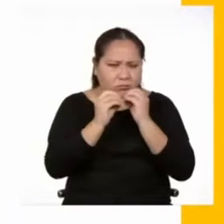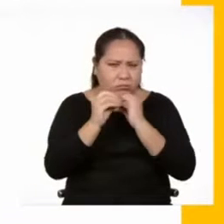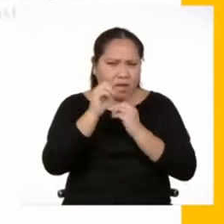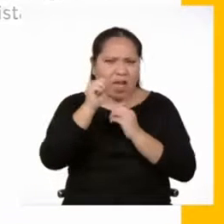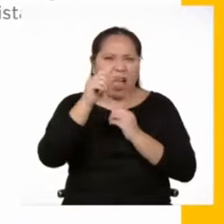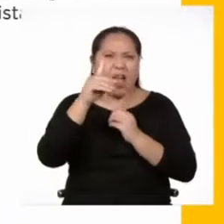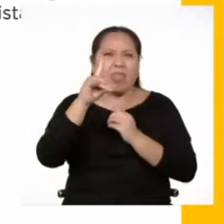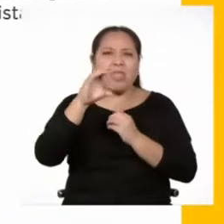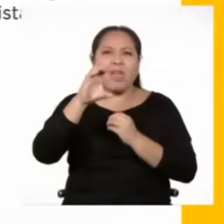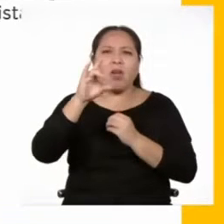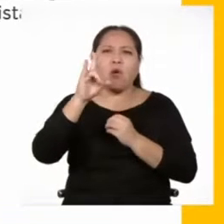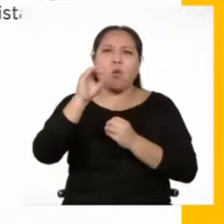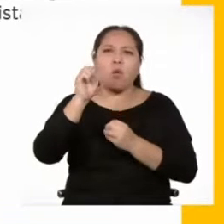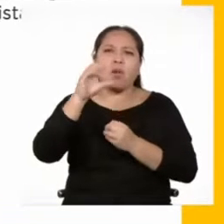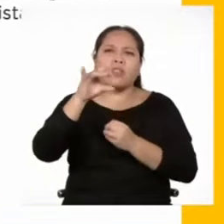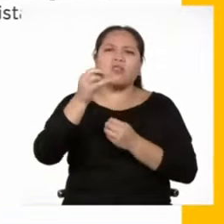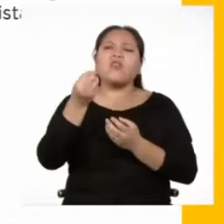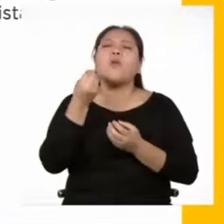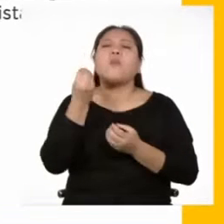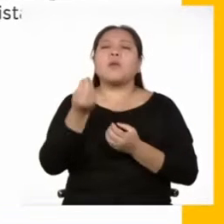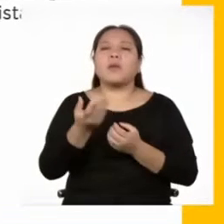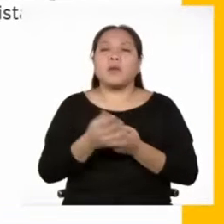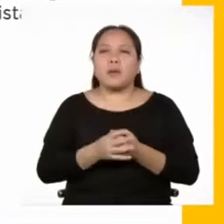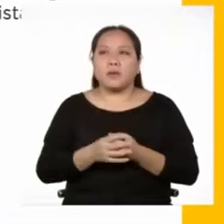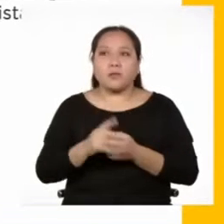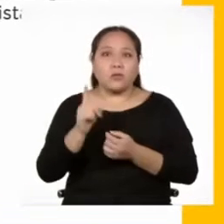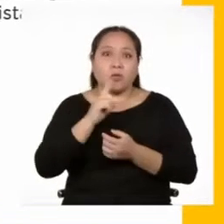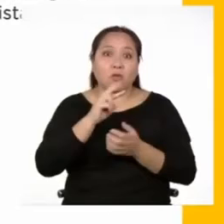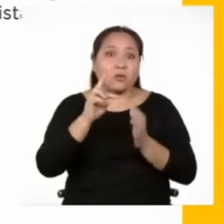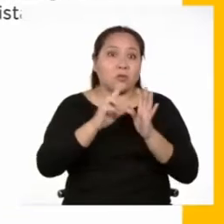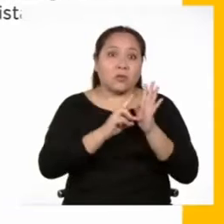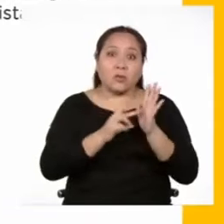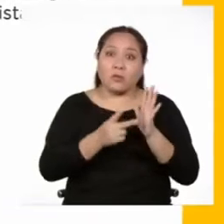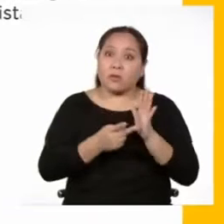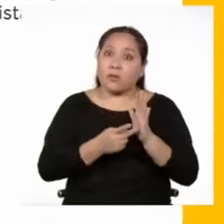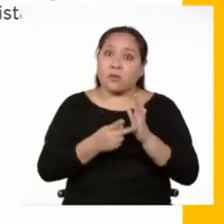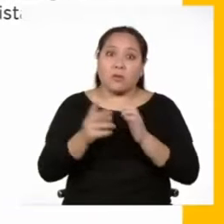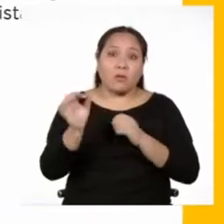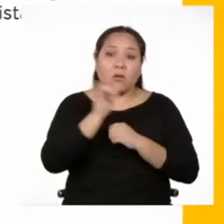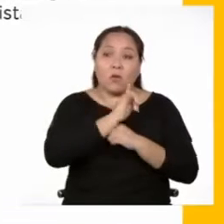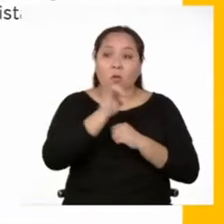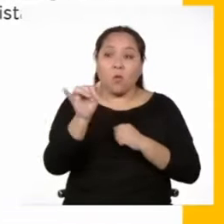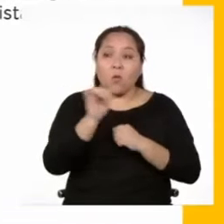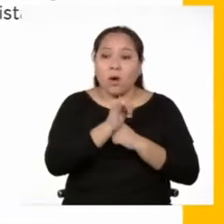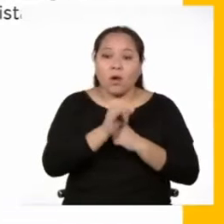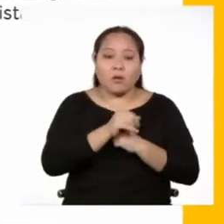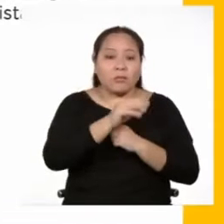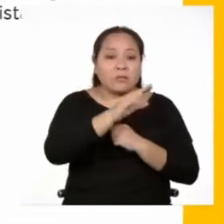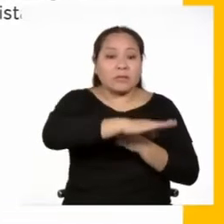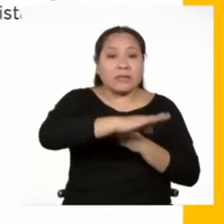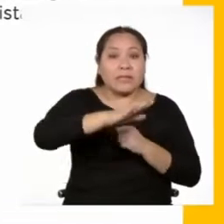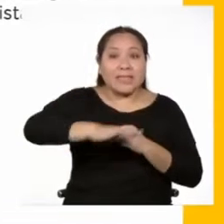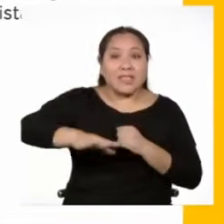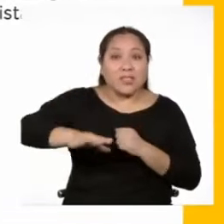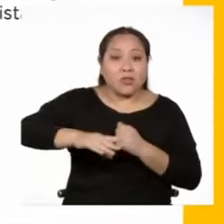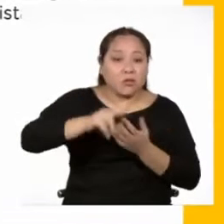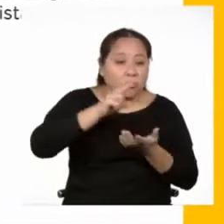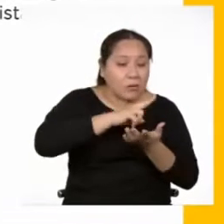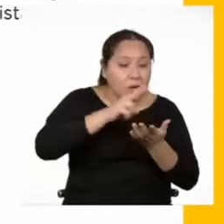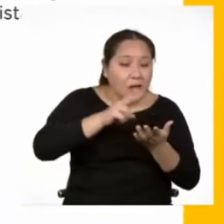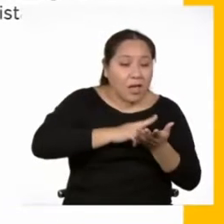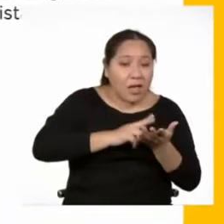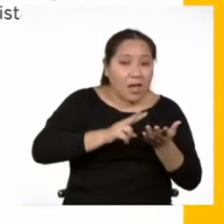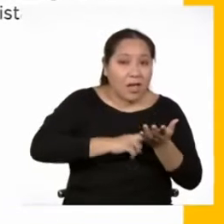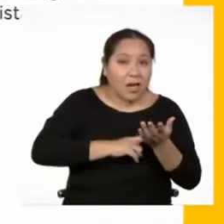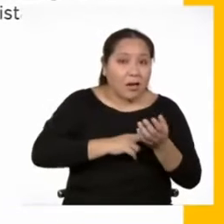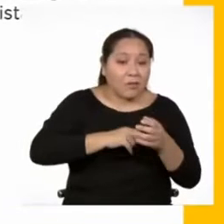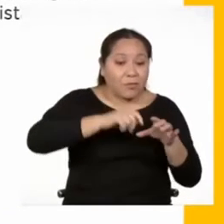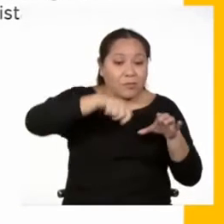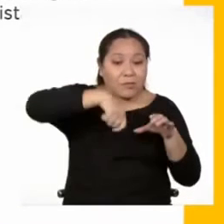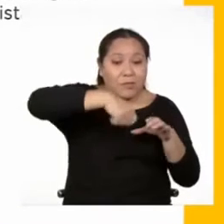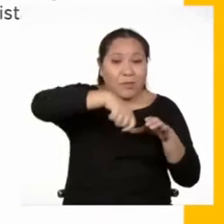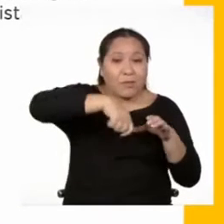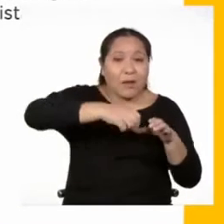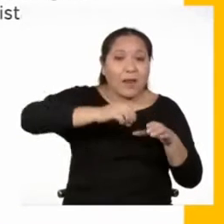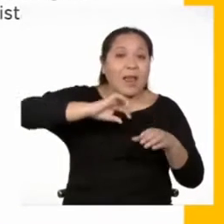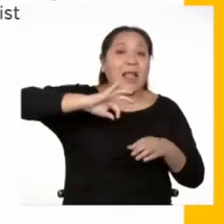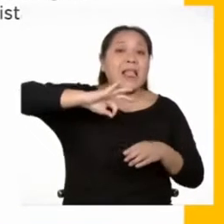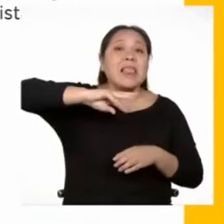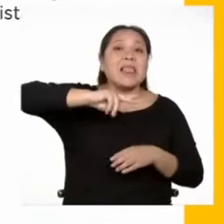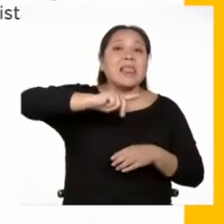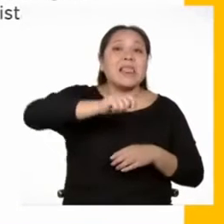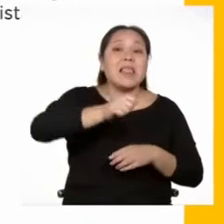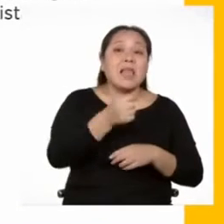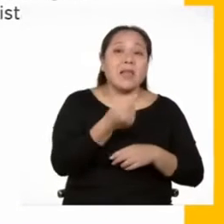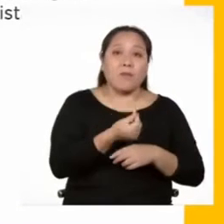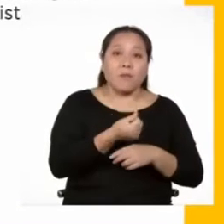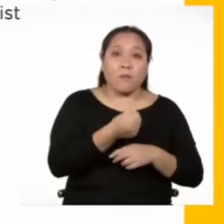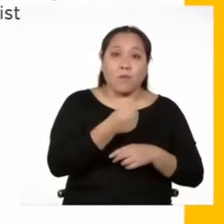escribimos? Es importante porque no es lo mismo escribir una receta para que un grupo de niñas y niños de 5 años preparen limonada que escribir